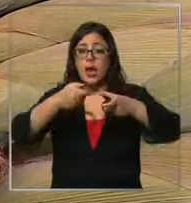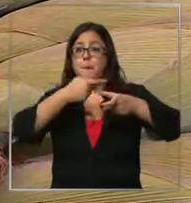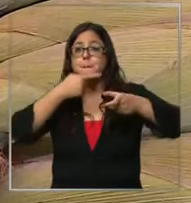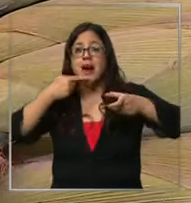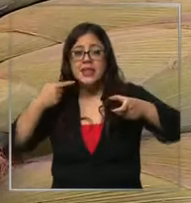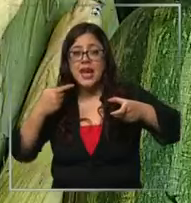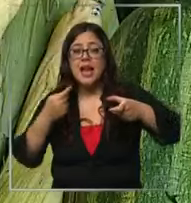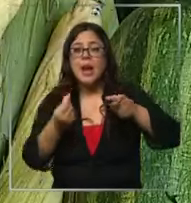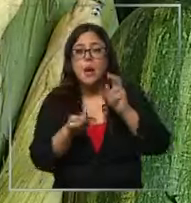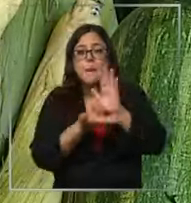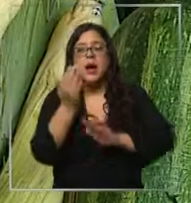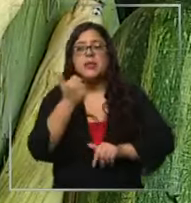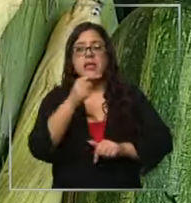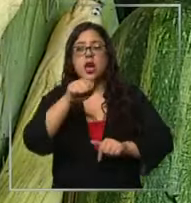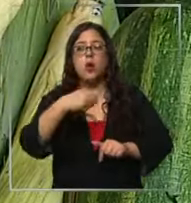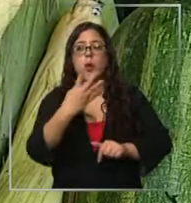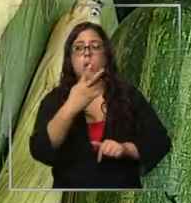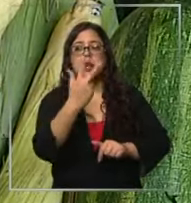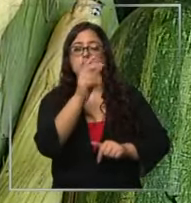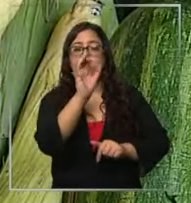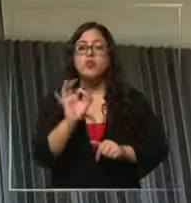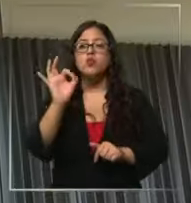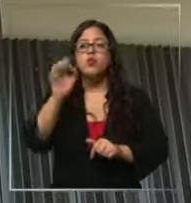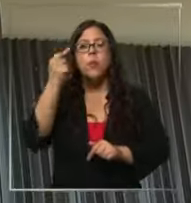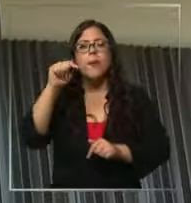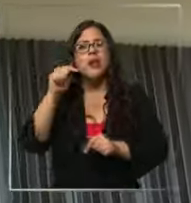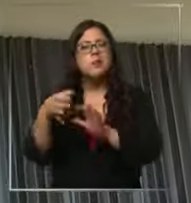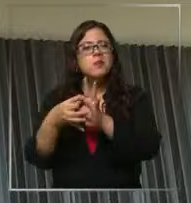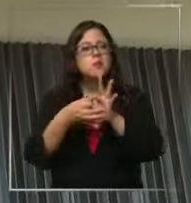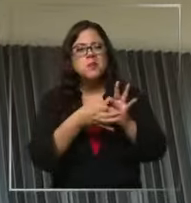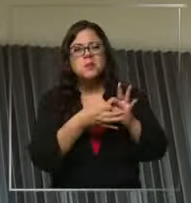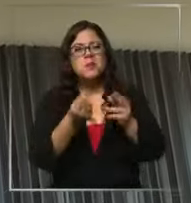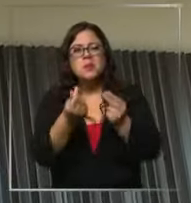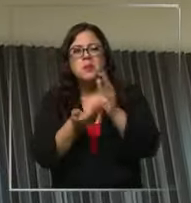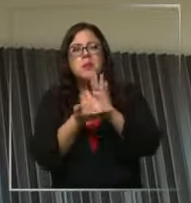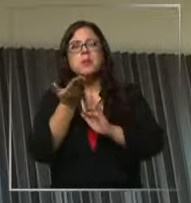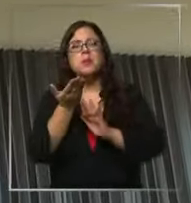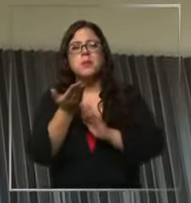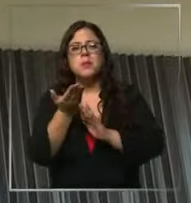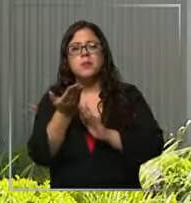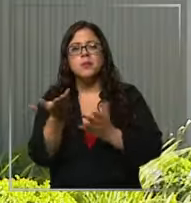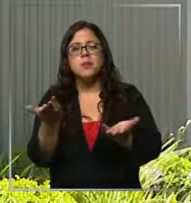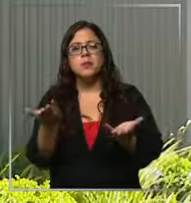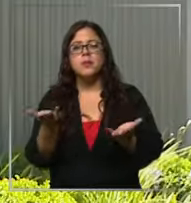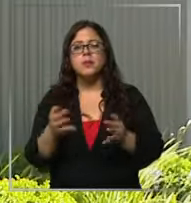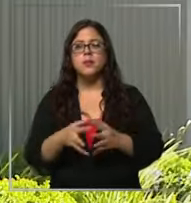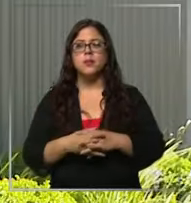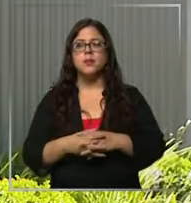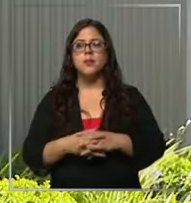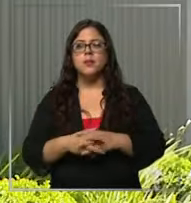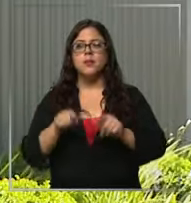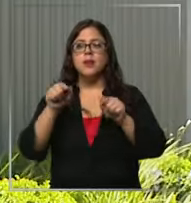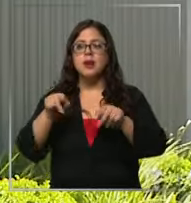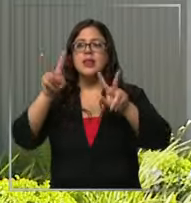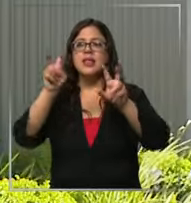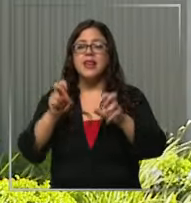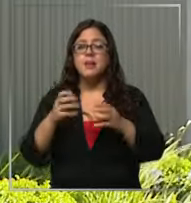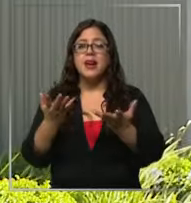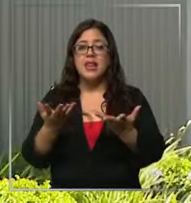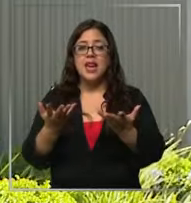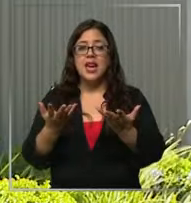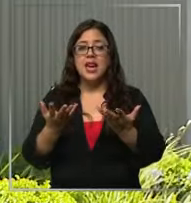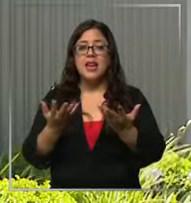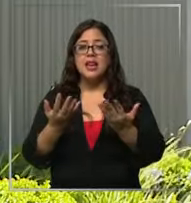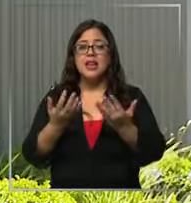un 6,48%. ¿Pero a qué se debe esta alza principalmente? Lo que pasa es que el costo de producción es